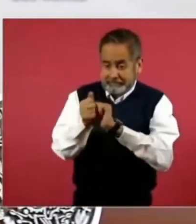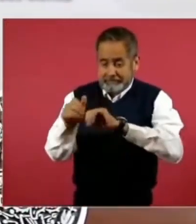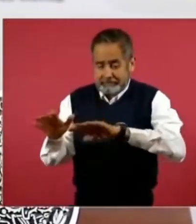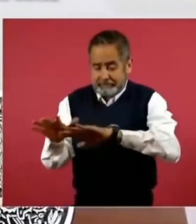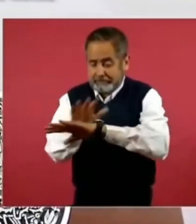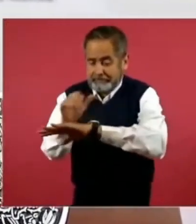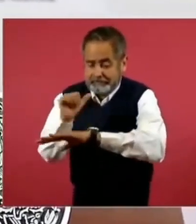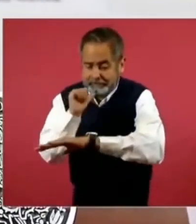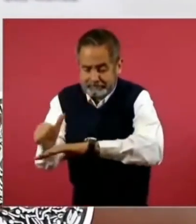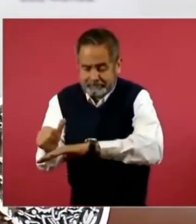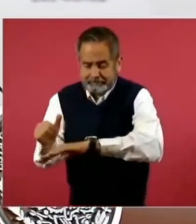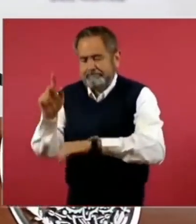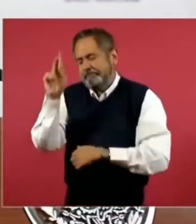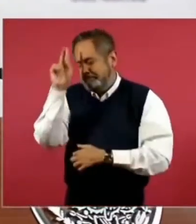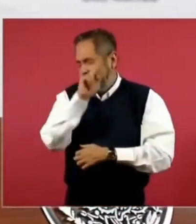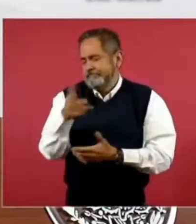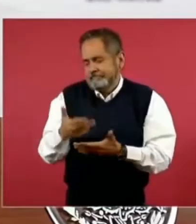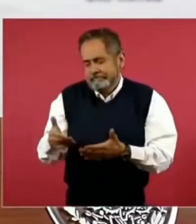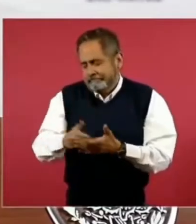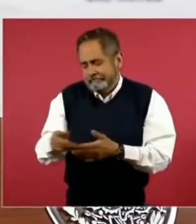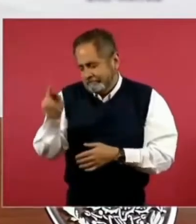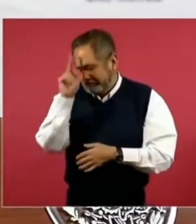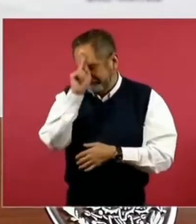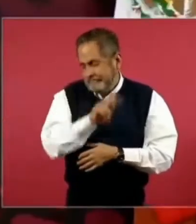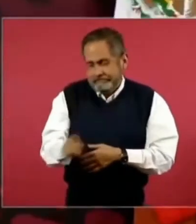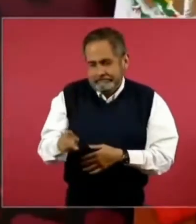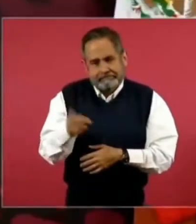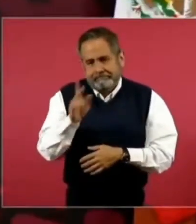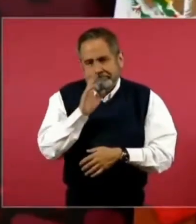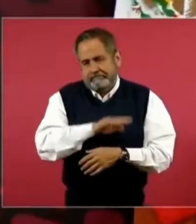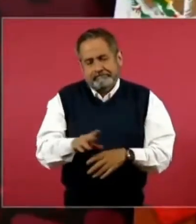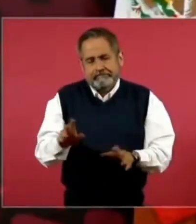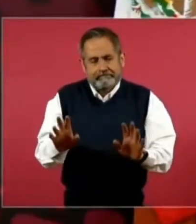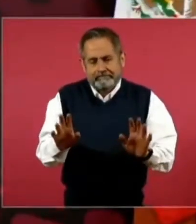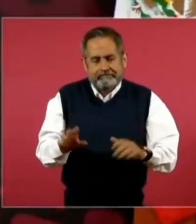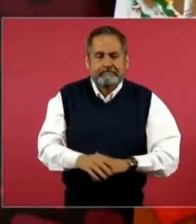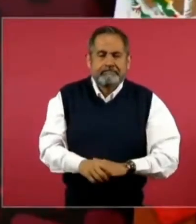estaríamos peor, pero muy mal,